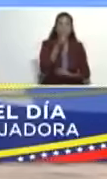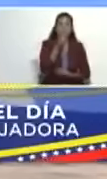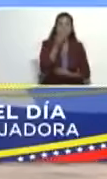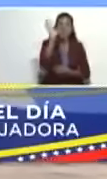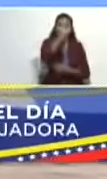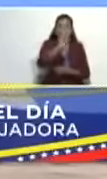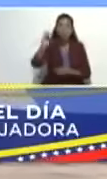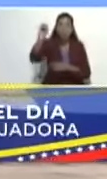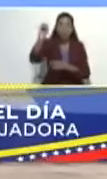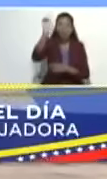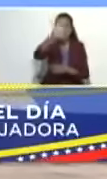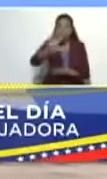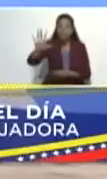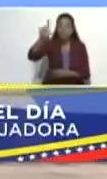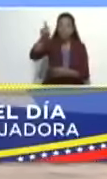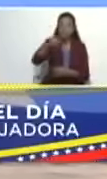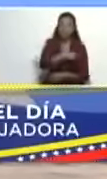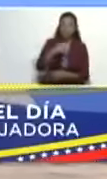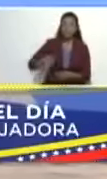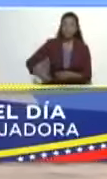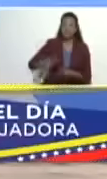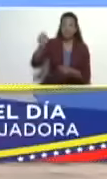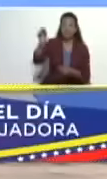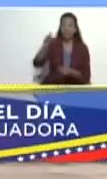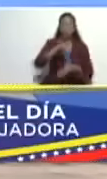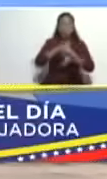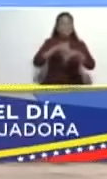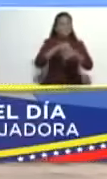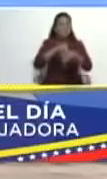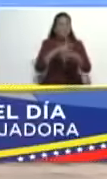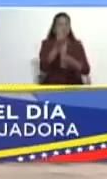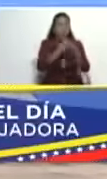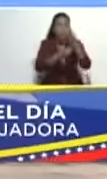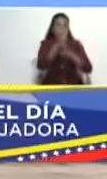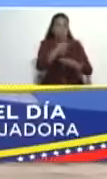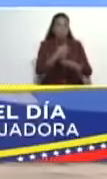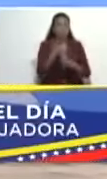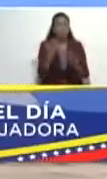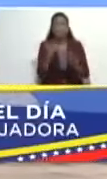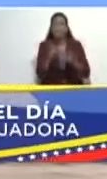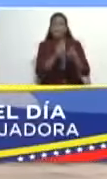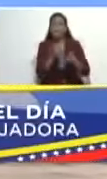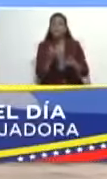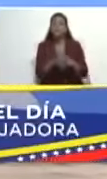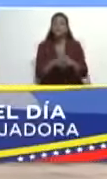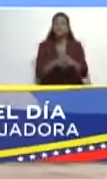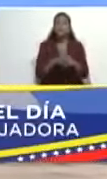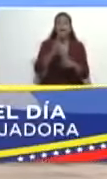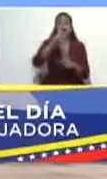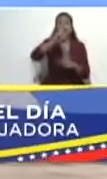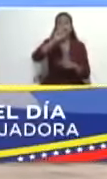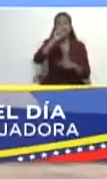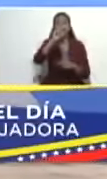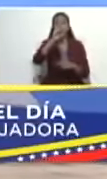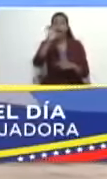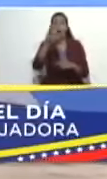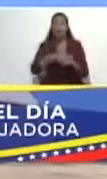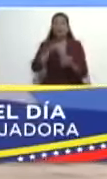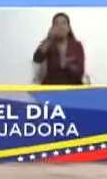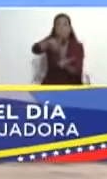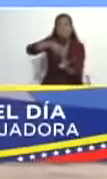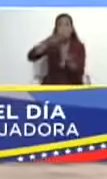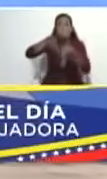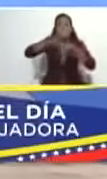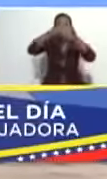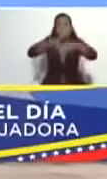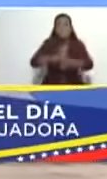oriente del país. Si está el ministro de Alimentación, de Artillería, si está el ministro de Pesca,